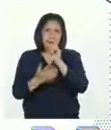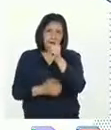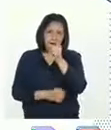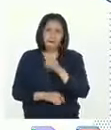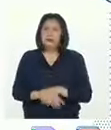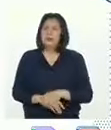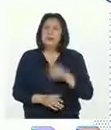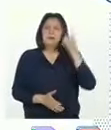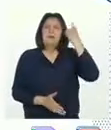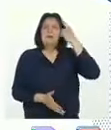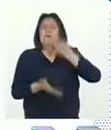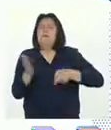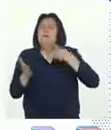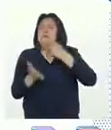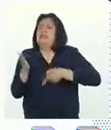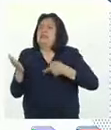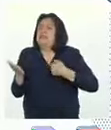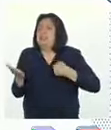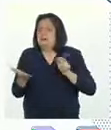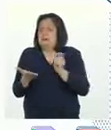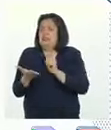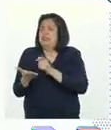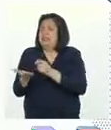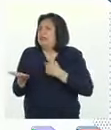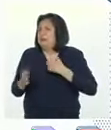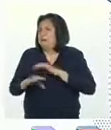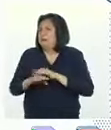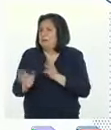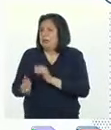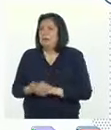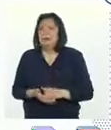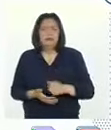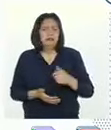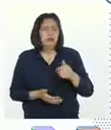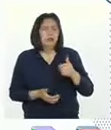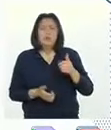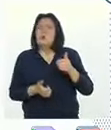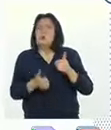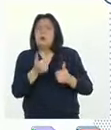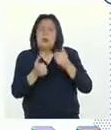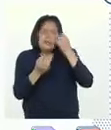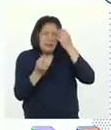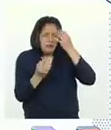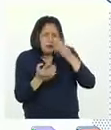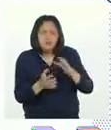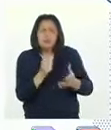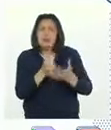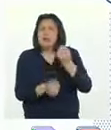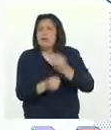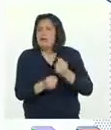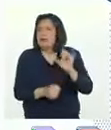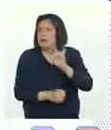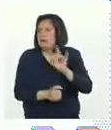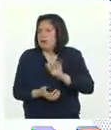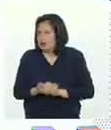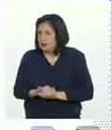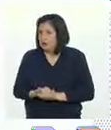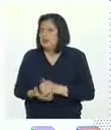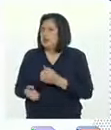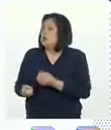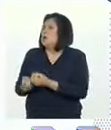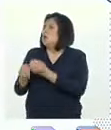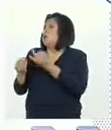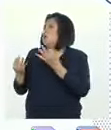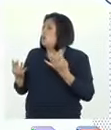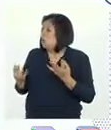Leamos. ¿Para qué escribiré mi plan de acción? ¿Qué fuentes confiables utilizaré? ¿Cuántas